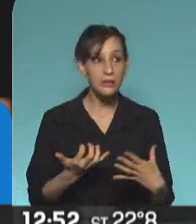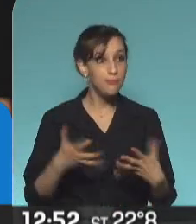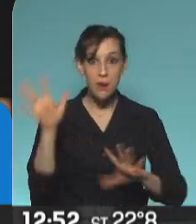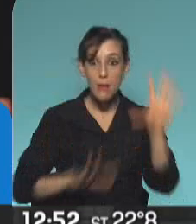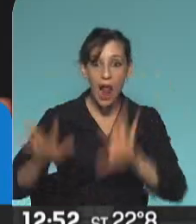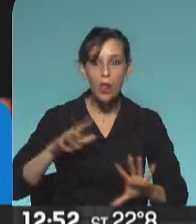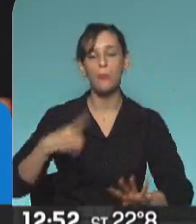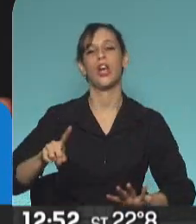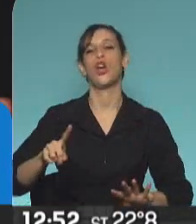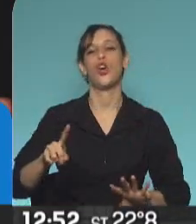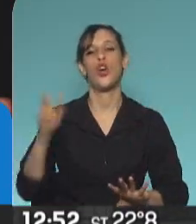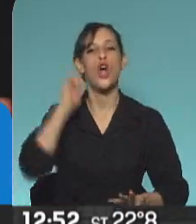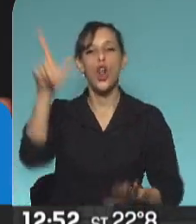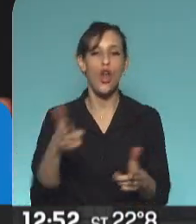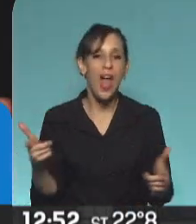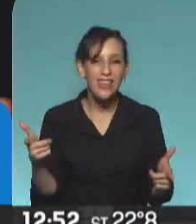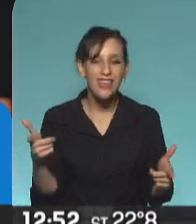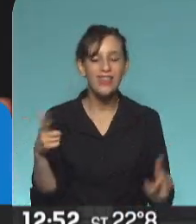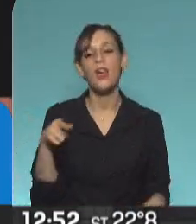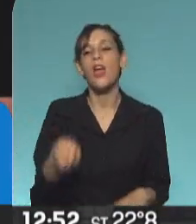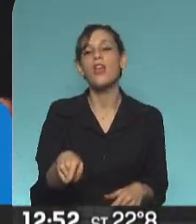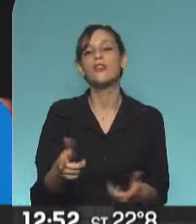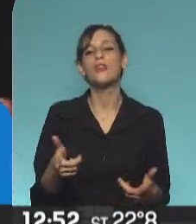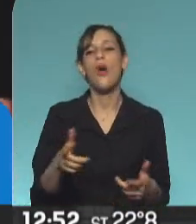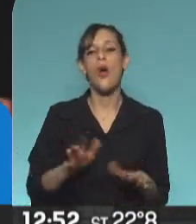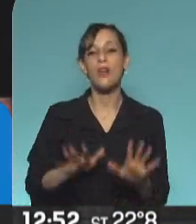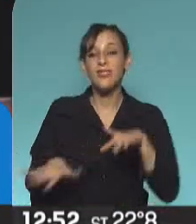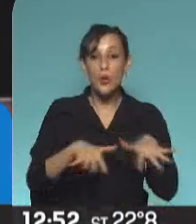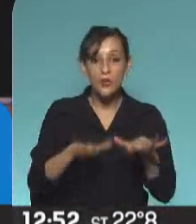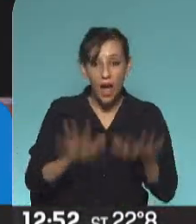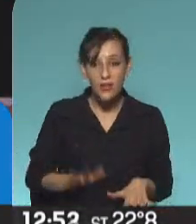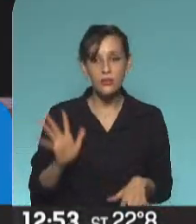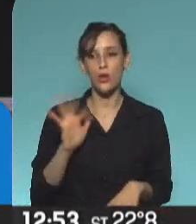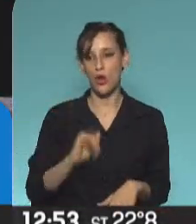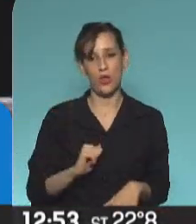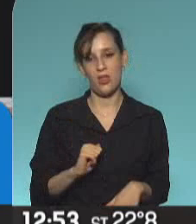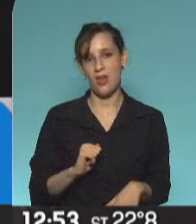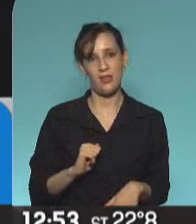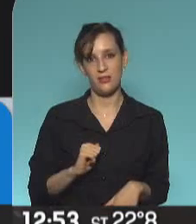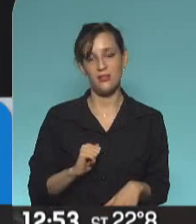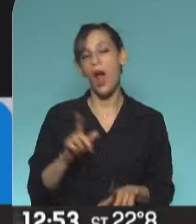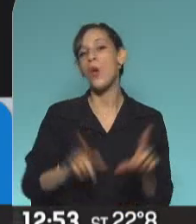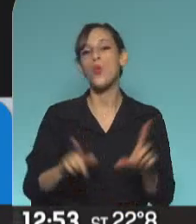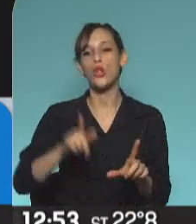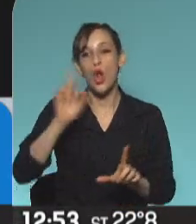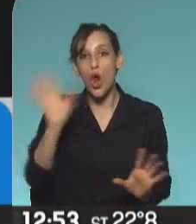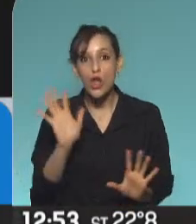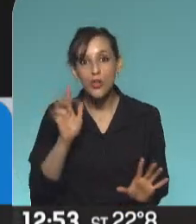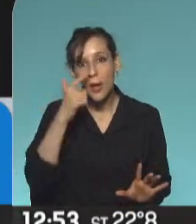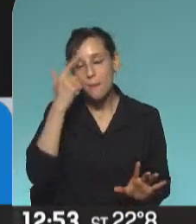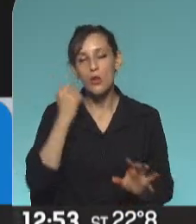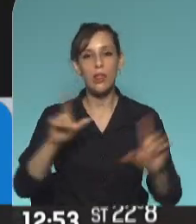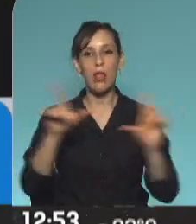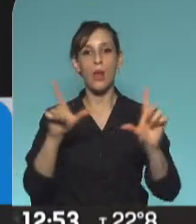y esa burocracia lenta cotidiana porque esto pasa todos los días y en un montón de casos que no conocemos y que nos llegan a los medios de